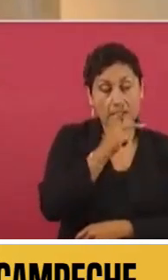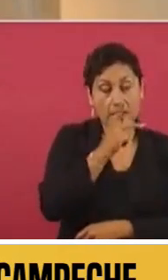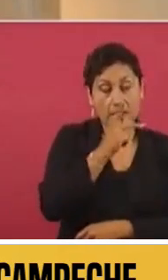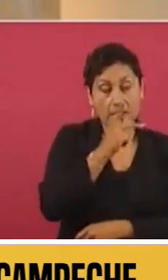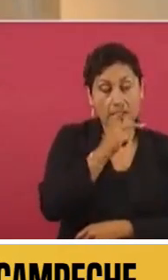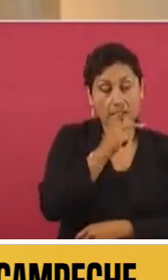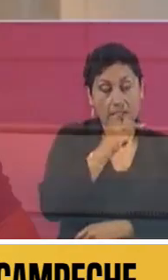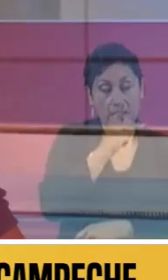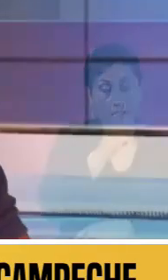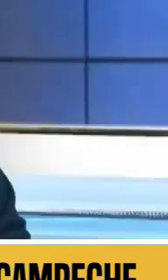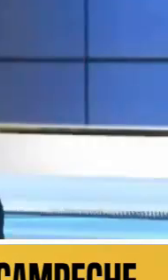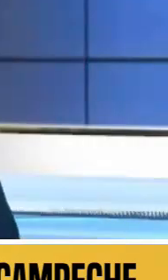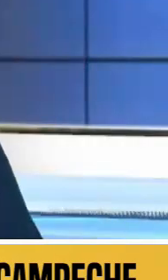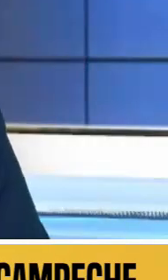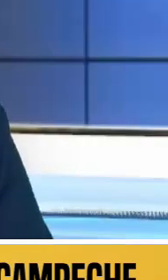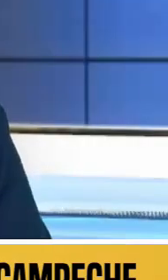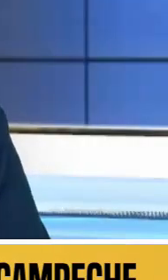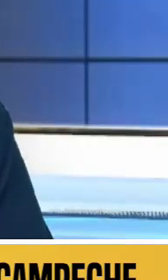de...